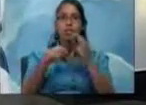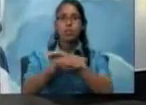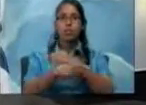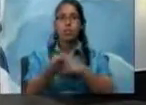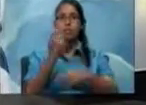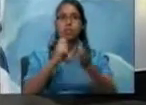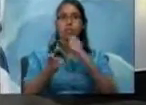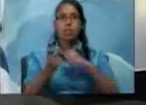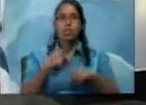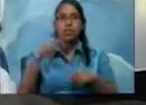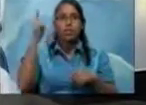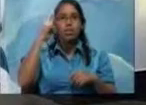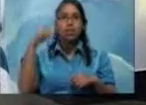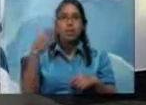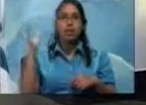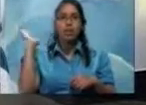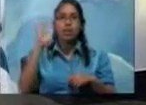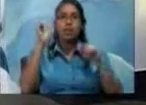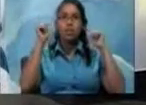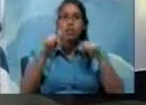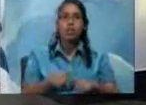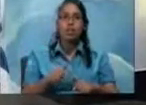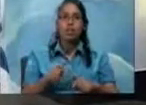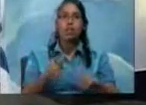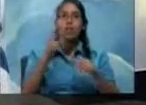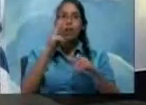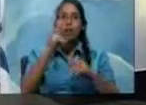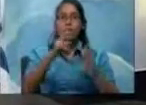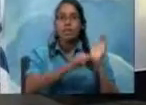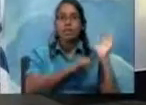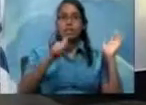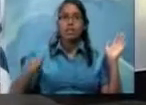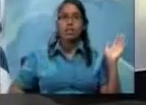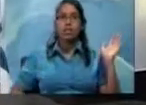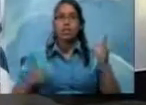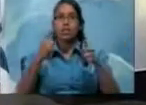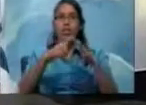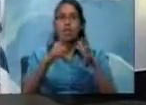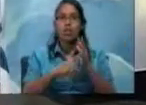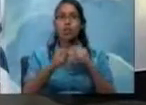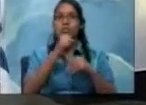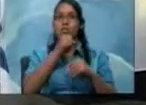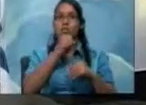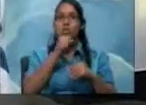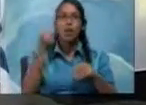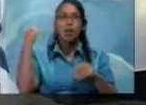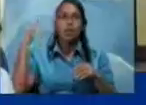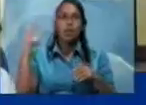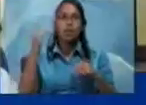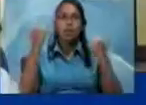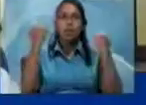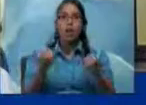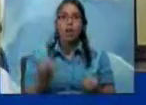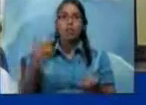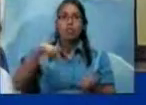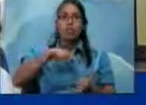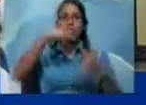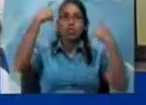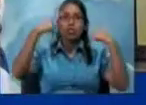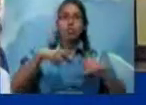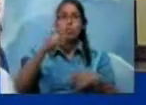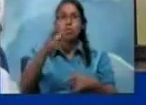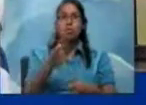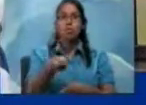sabes que vinimos aquí fue a ver al Señor las cosas viejas pasaron ahora Nosotros somos unos